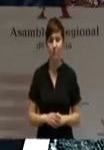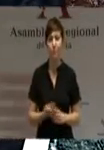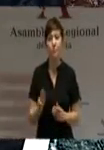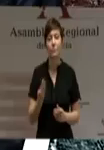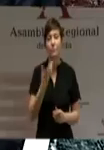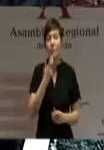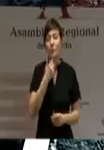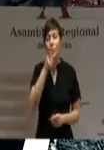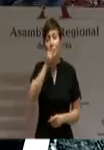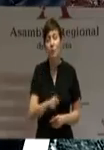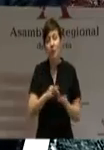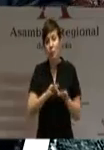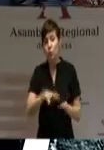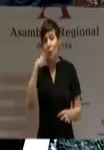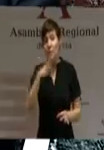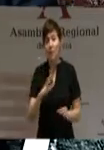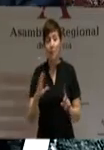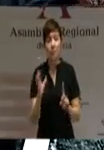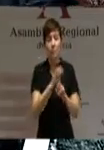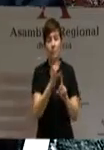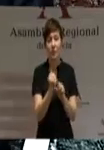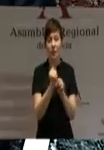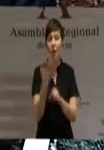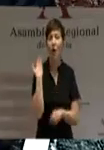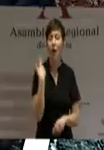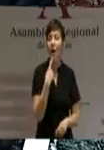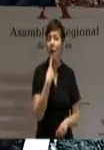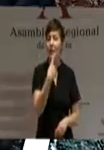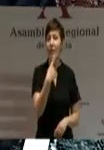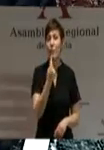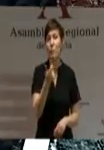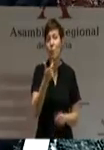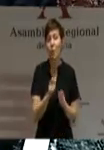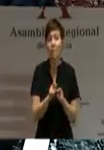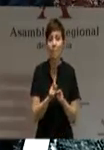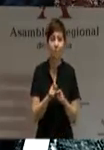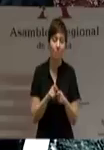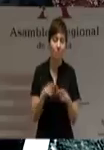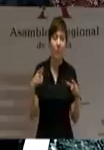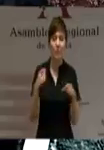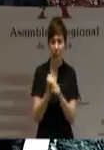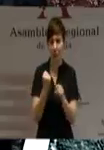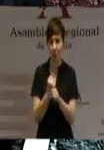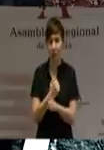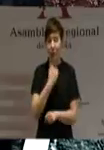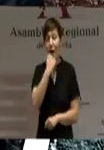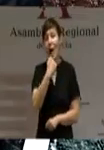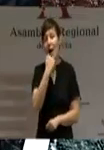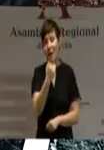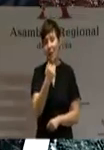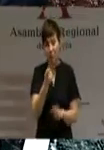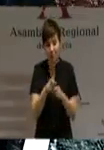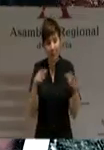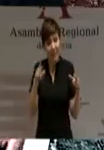trabajo, usted hacía ayer mención al tibio repunte del empleo, este sin embargo es precario, es